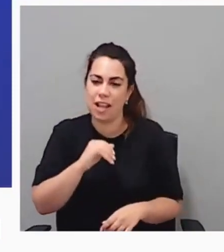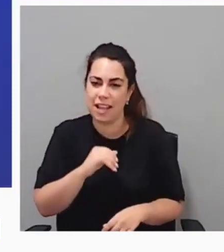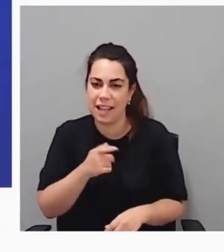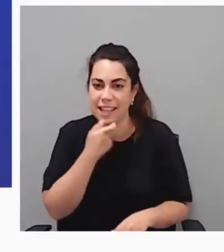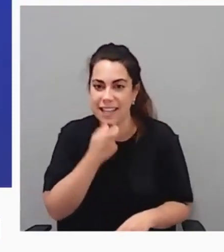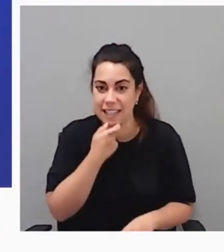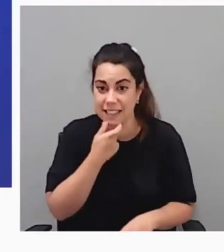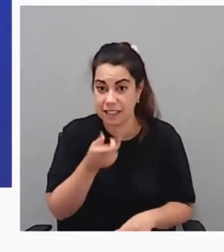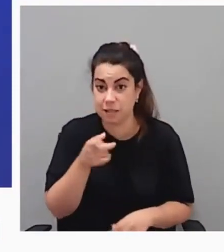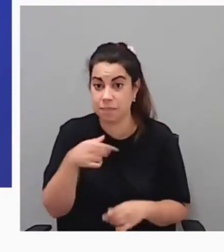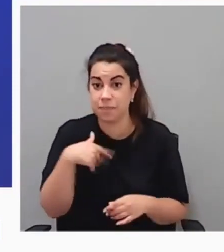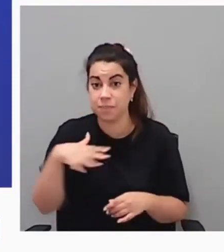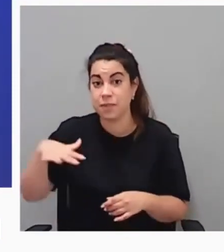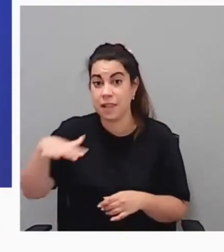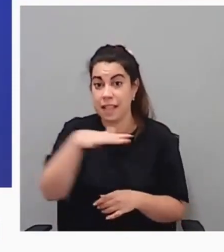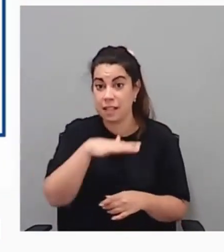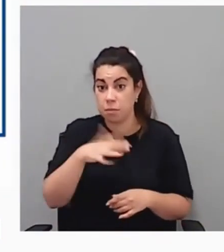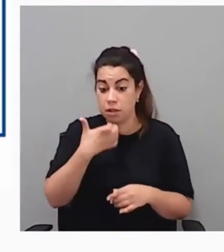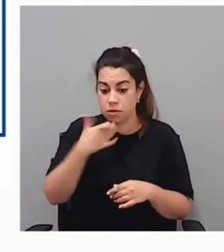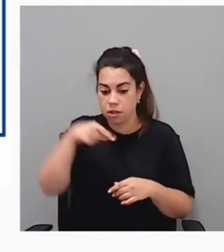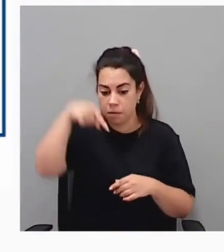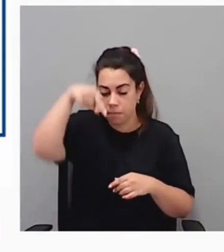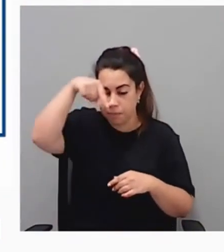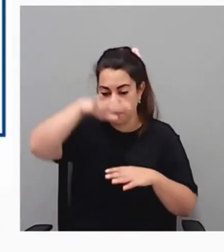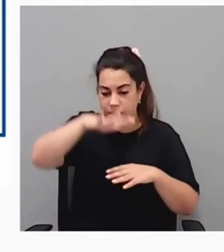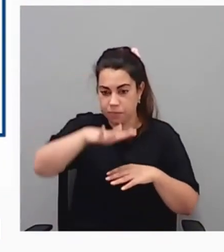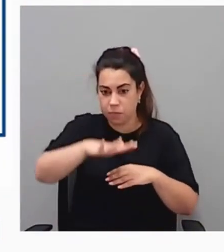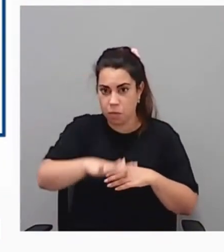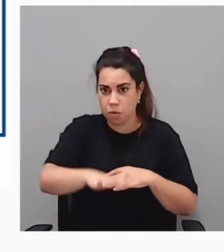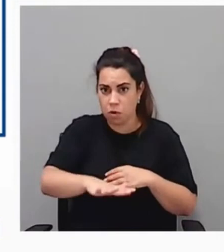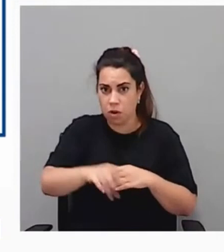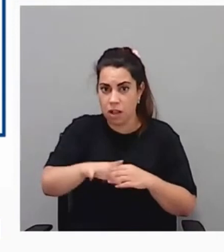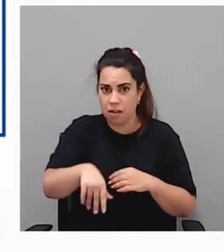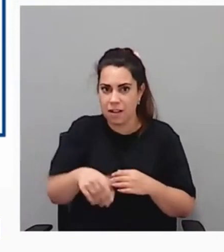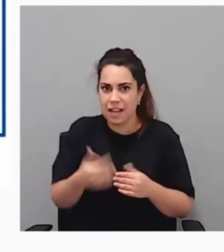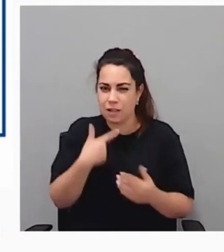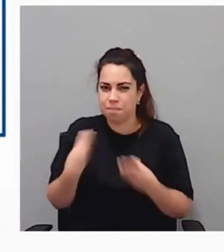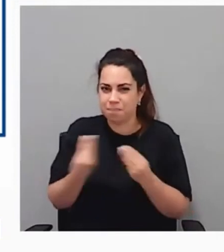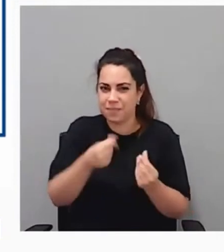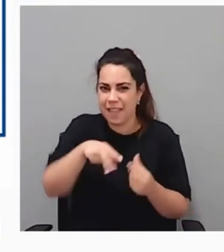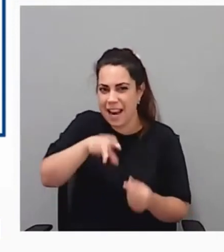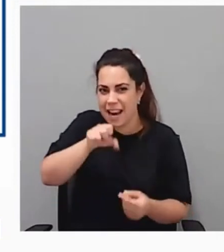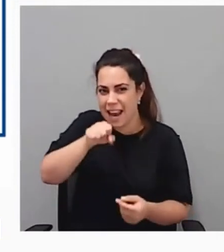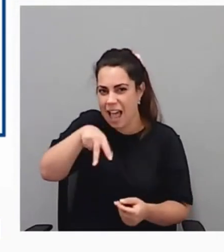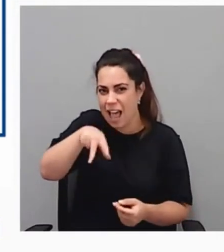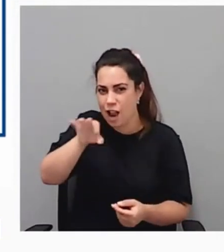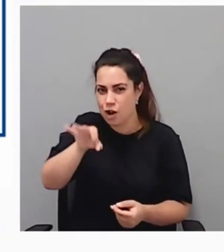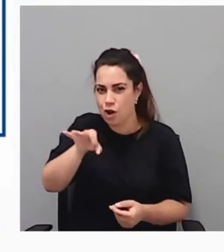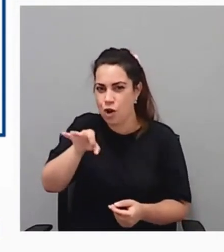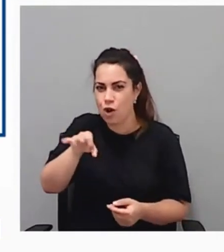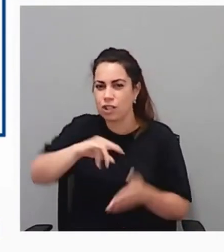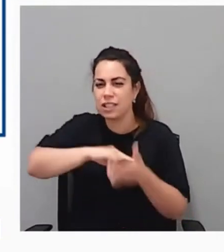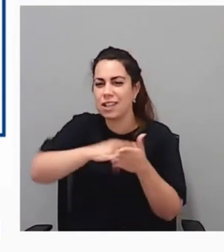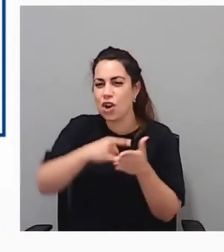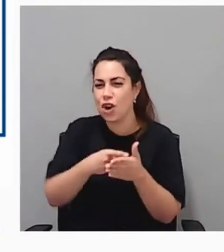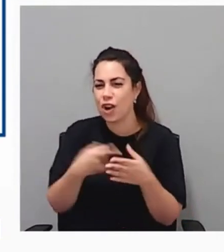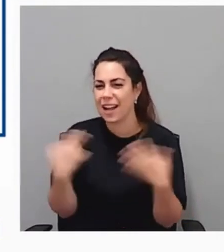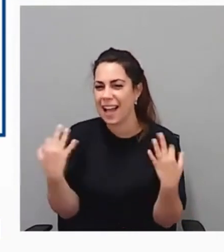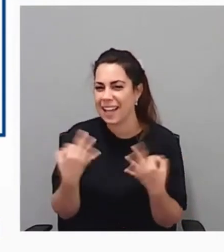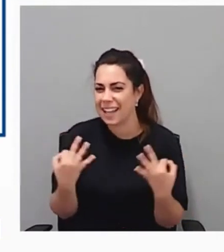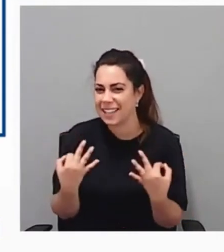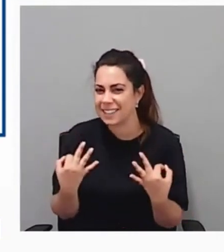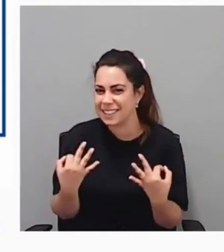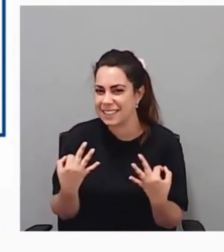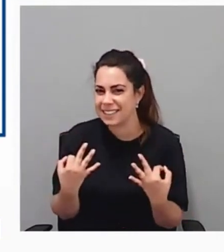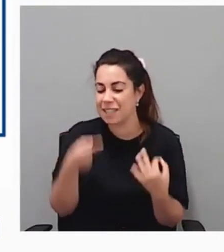el espacio cuando se va muy abajo, prediciendo el futuro de la nanotecnología. ¿Qué es la nanotecnología? La nanotecnología es